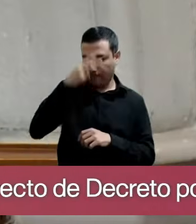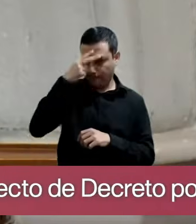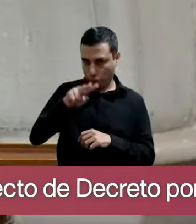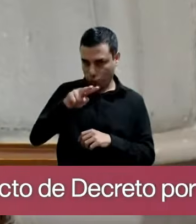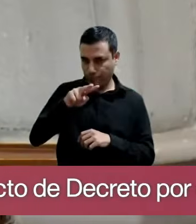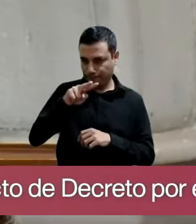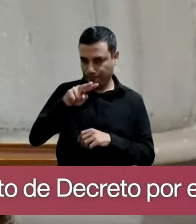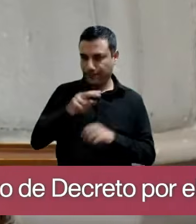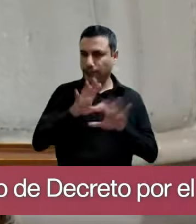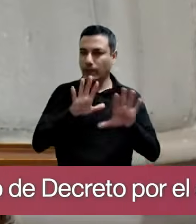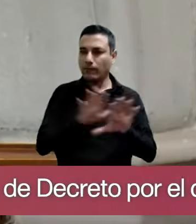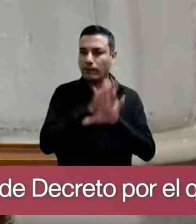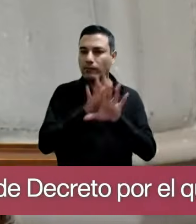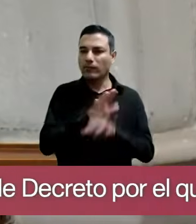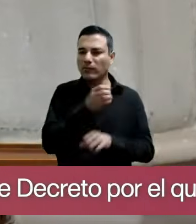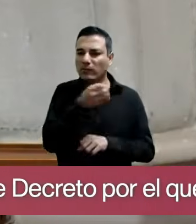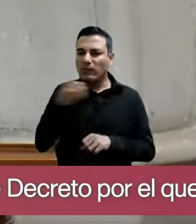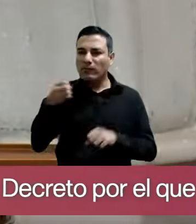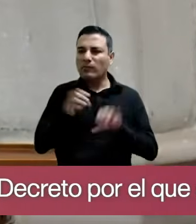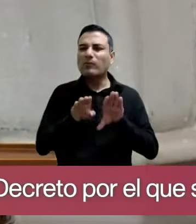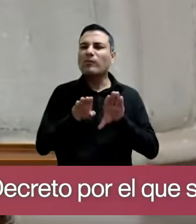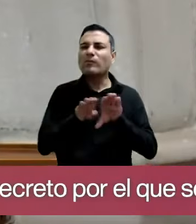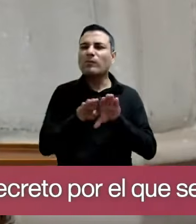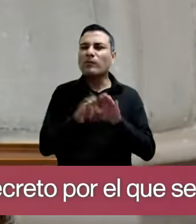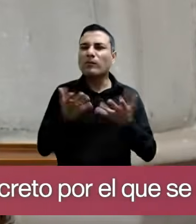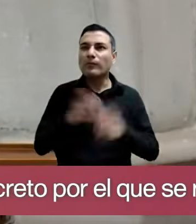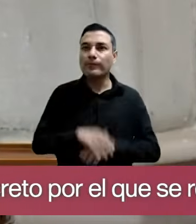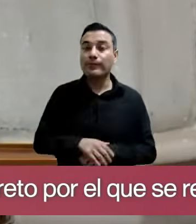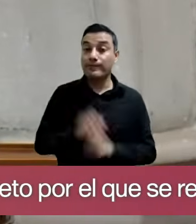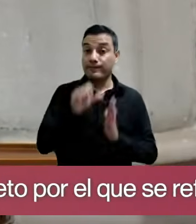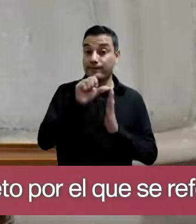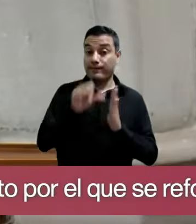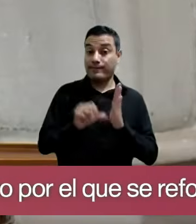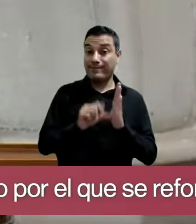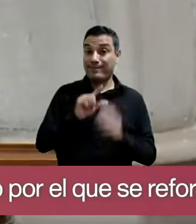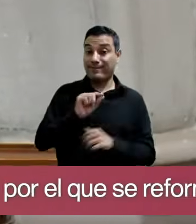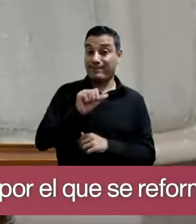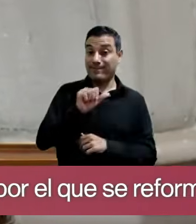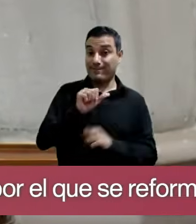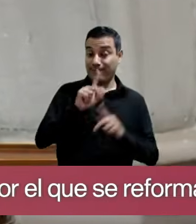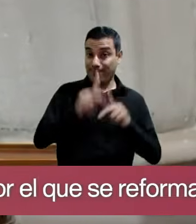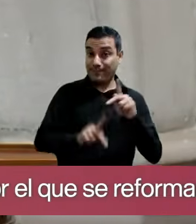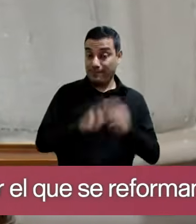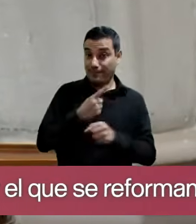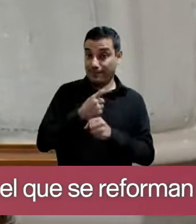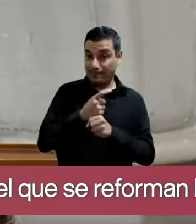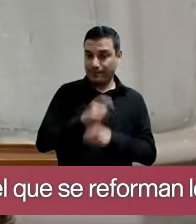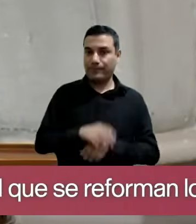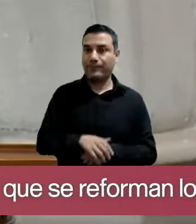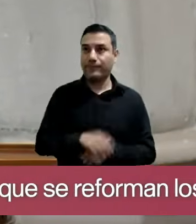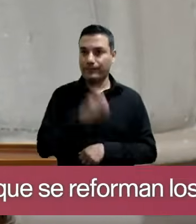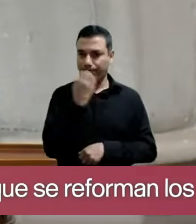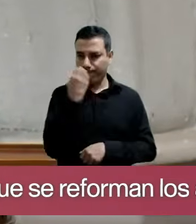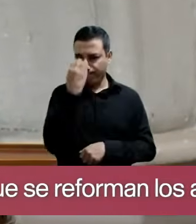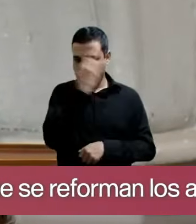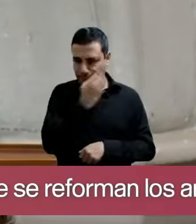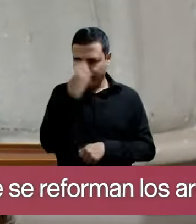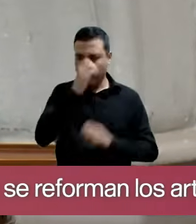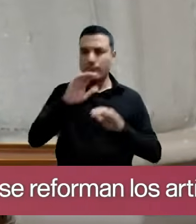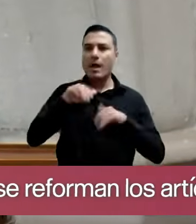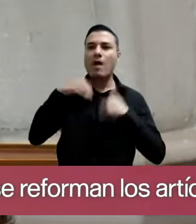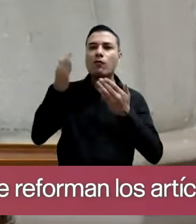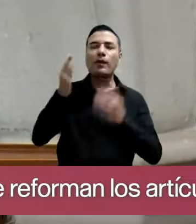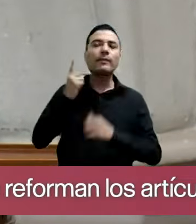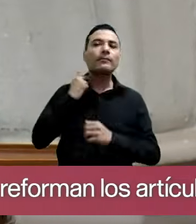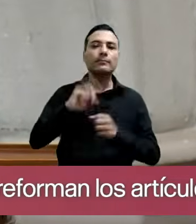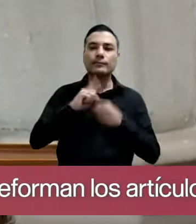Mexicanos para quedar como sigue. Artículo 76, fracción primera. Analizar la política exterior